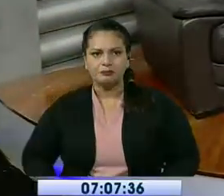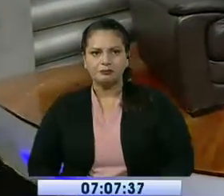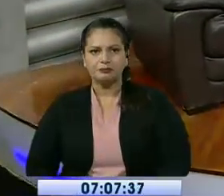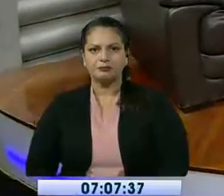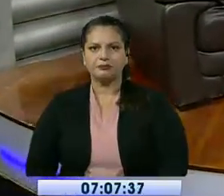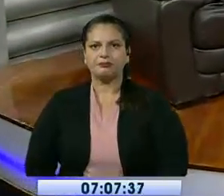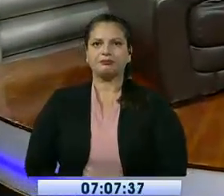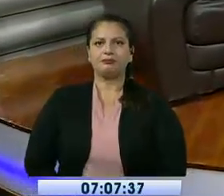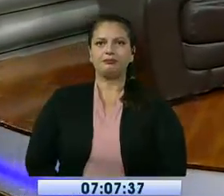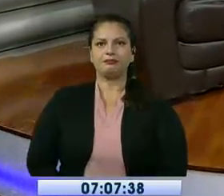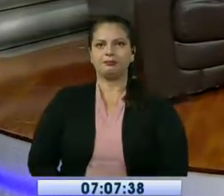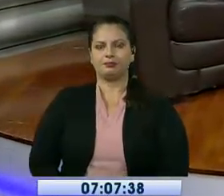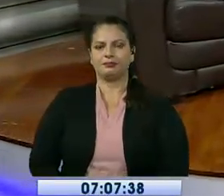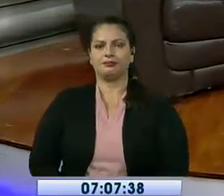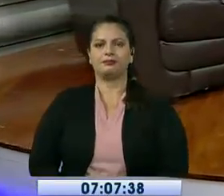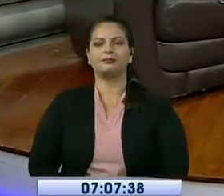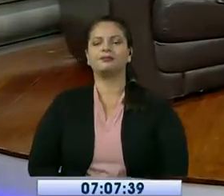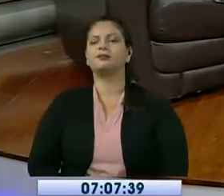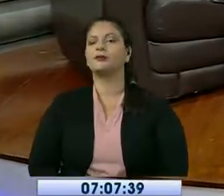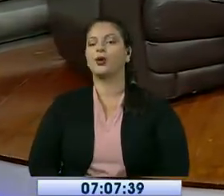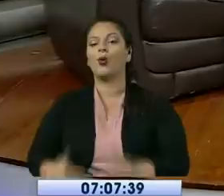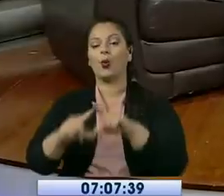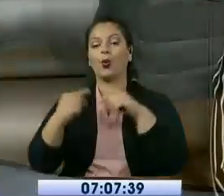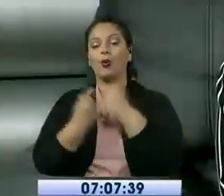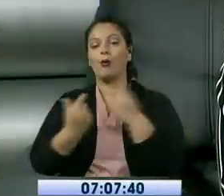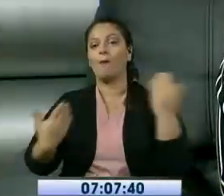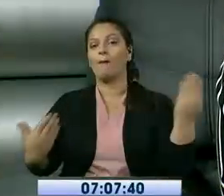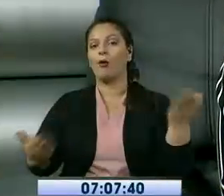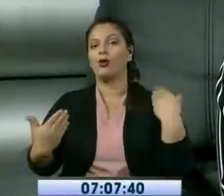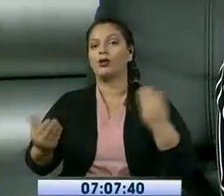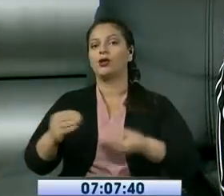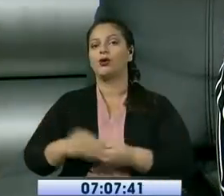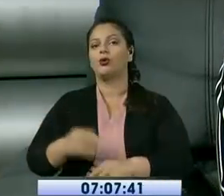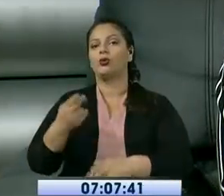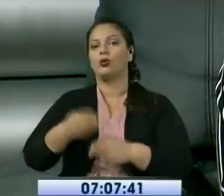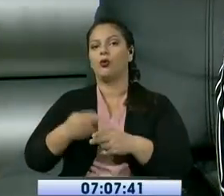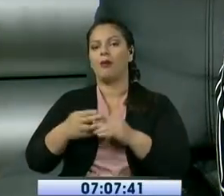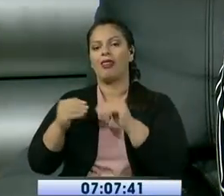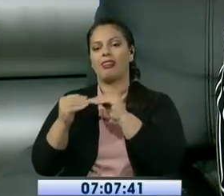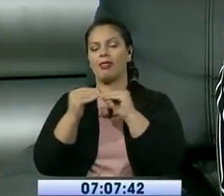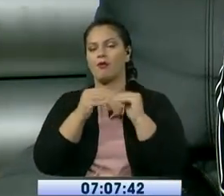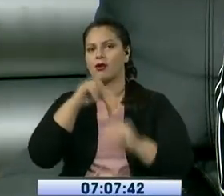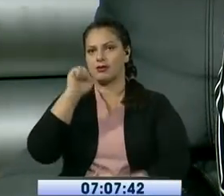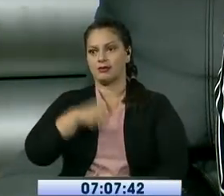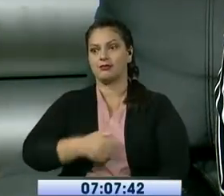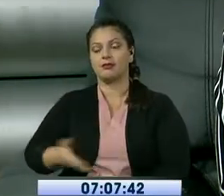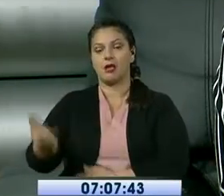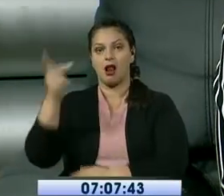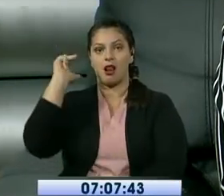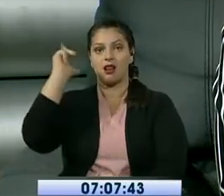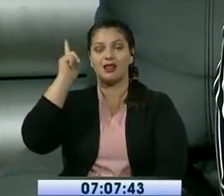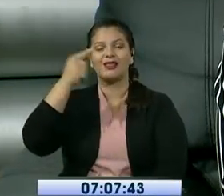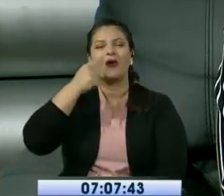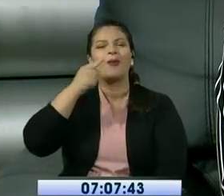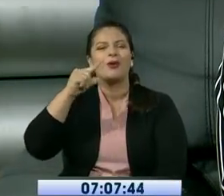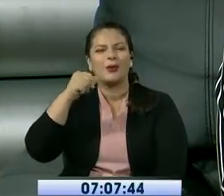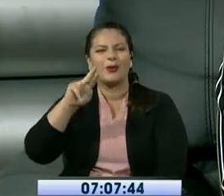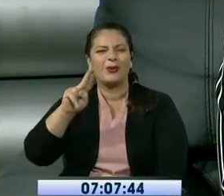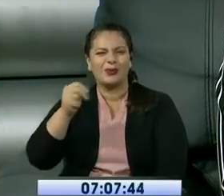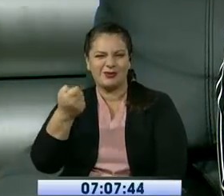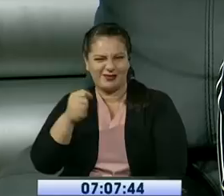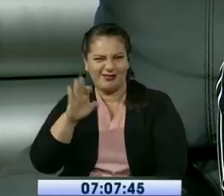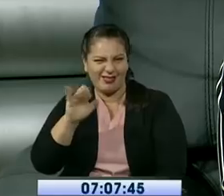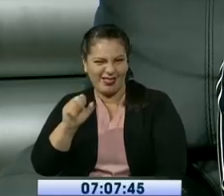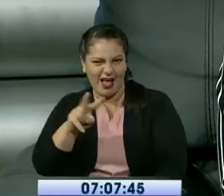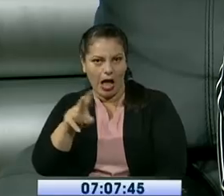El líder de Democracia Sí, Gustavo Larrea, encabezó una caravana a la que denominó Por la Libertad y que recorrió las principales